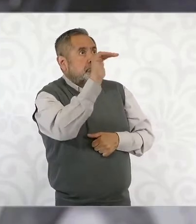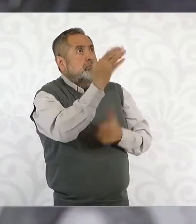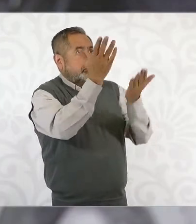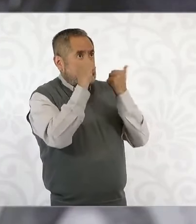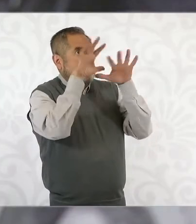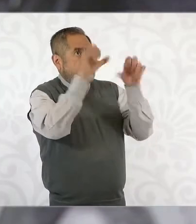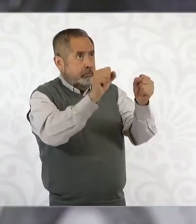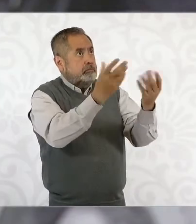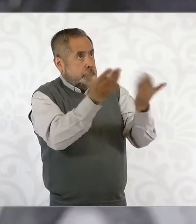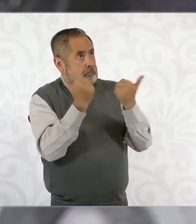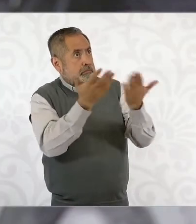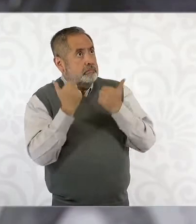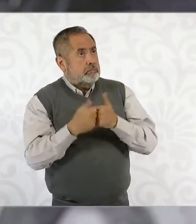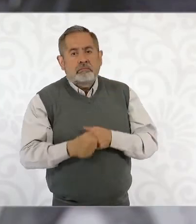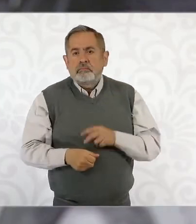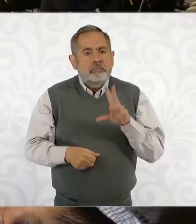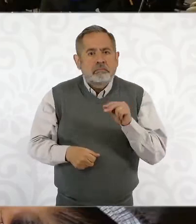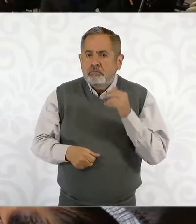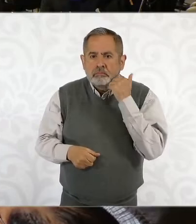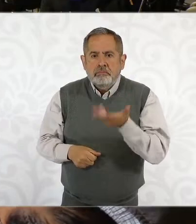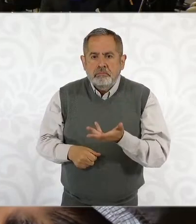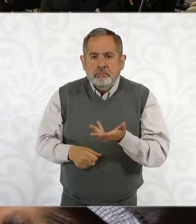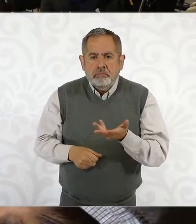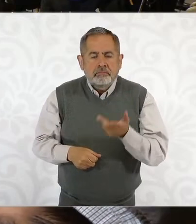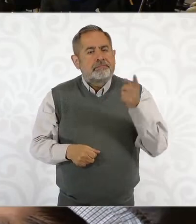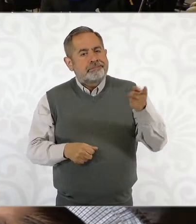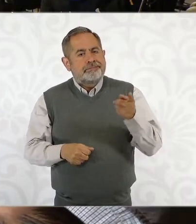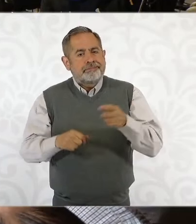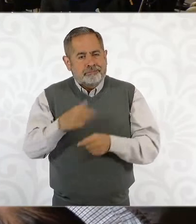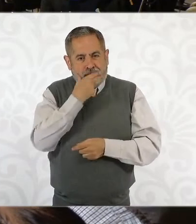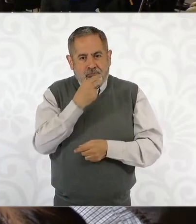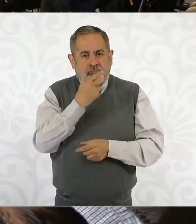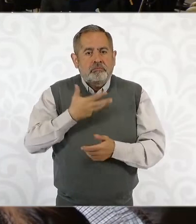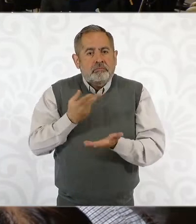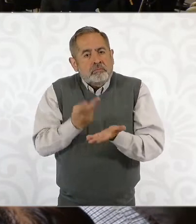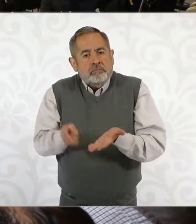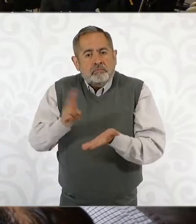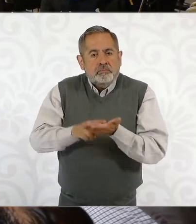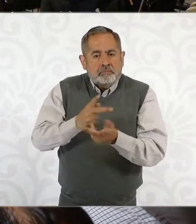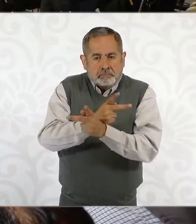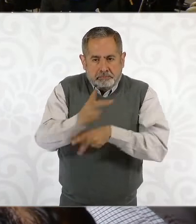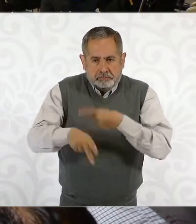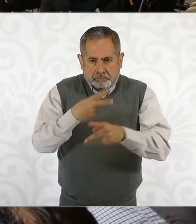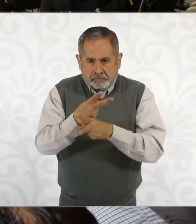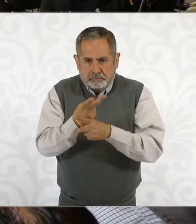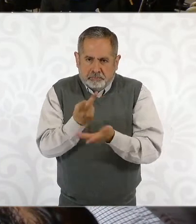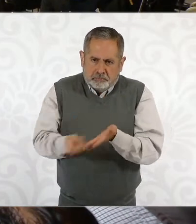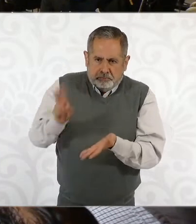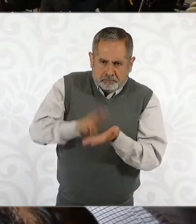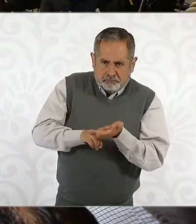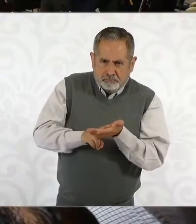querido extraditar. Cabeza de Vaca tiene doble nacionalidad, que por cierto habría que